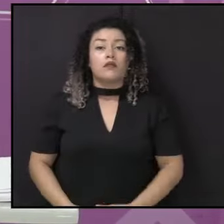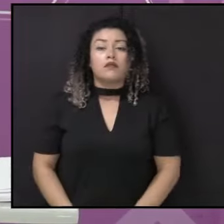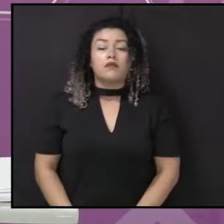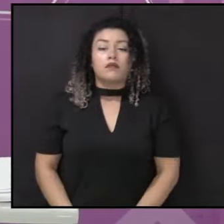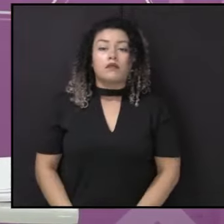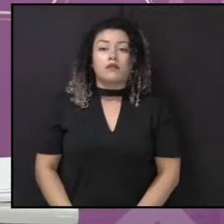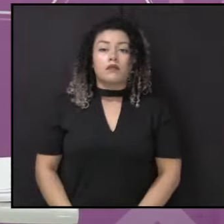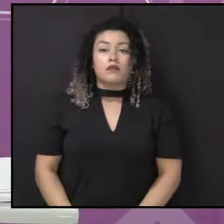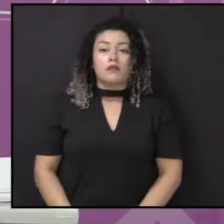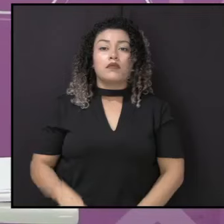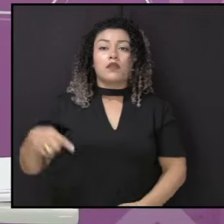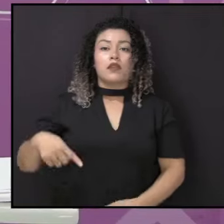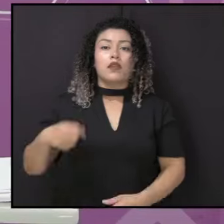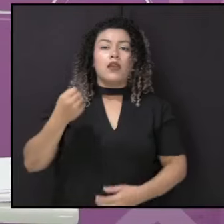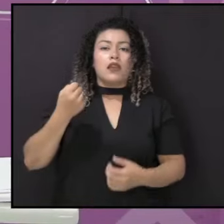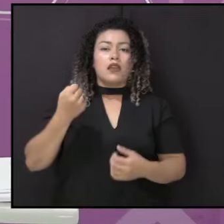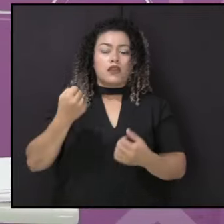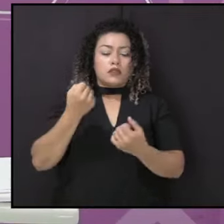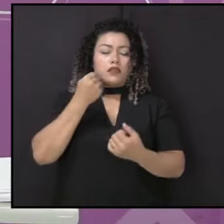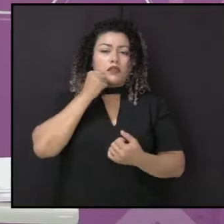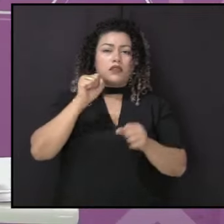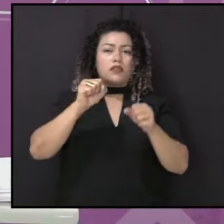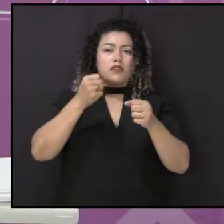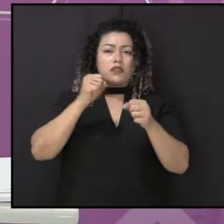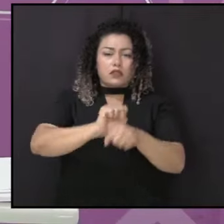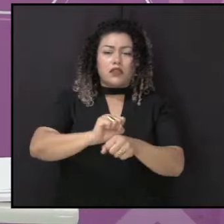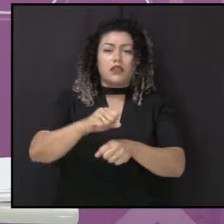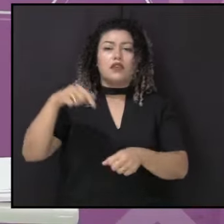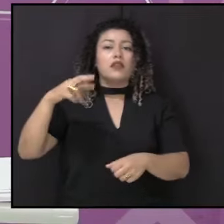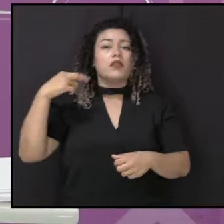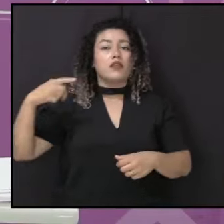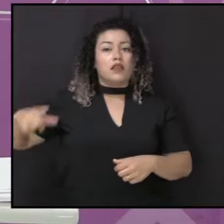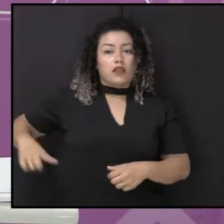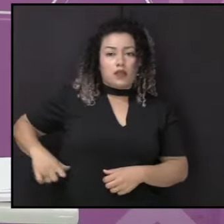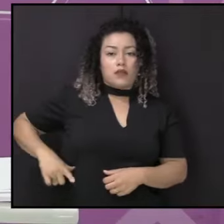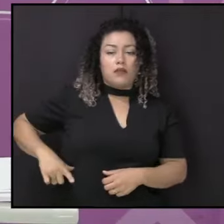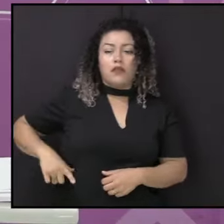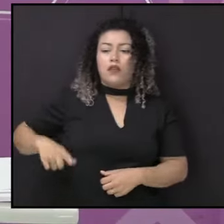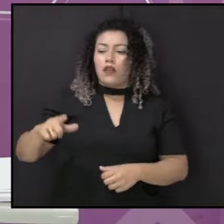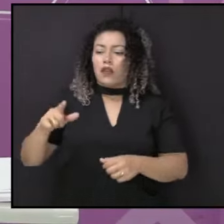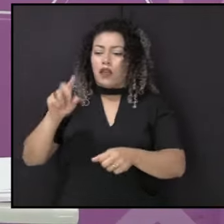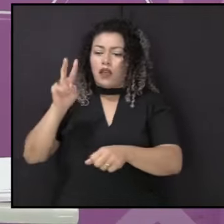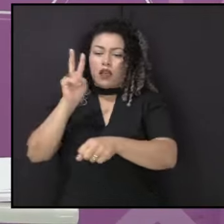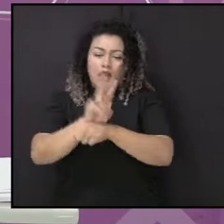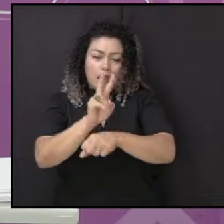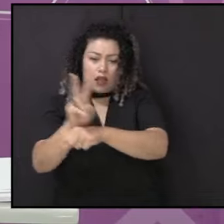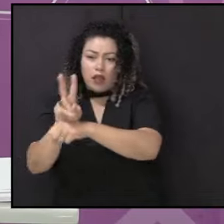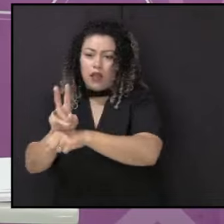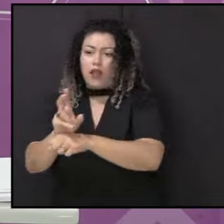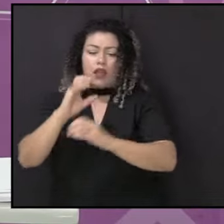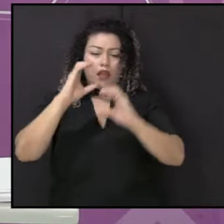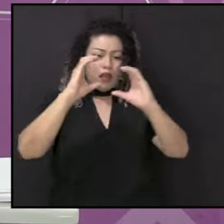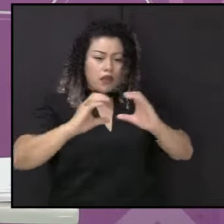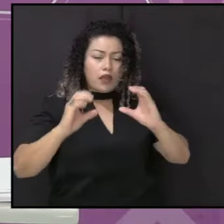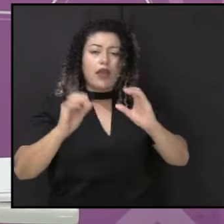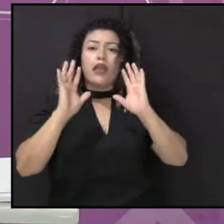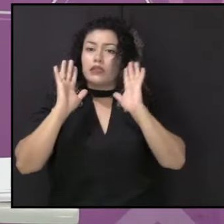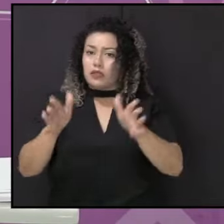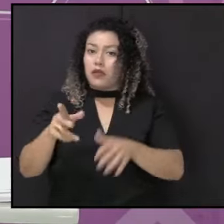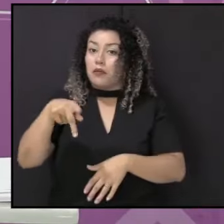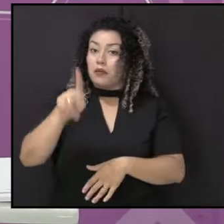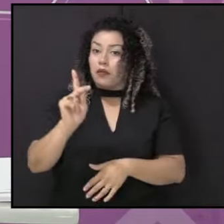maneras la Secretaría de Gobierno ya cuenta con una Dirección General de Atención a Migrantes. La ley plantea un instituto,